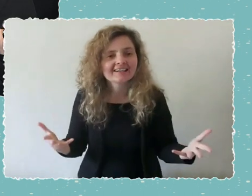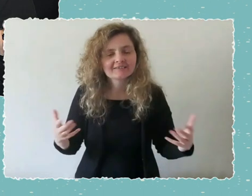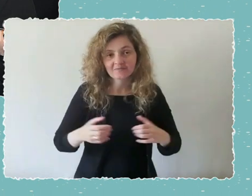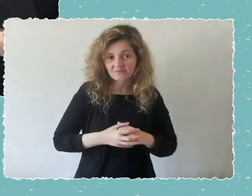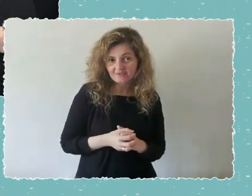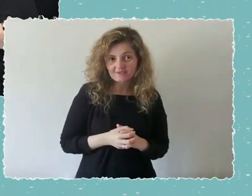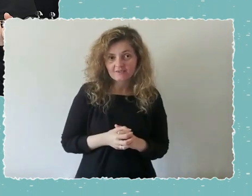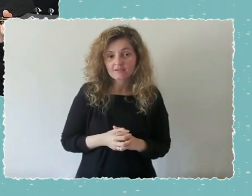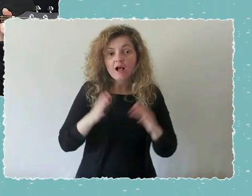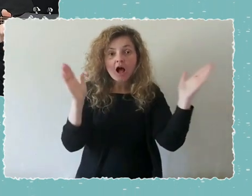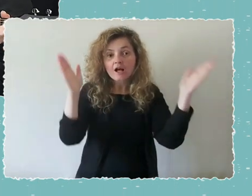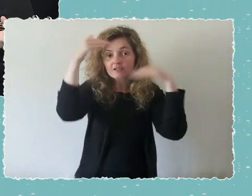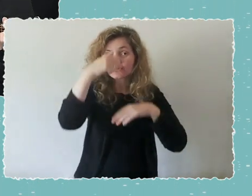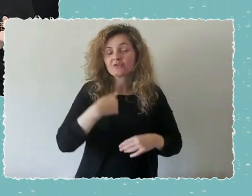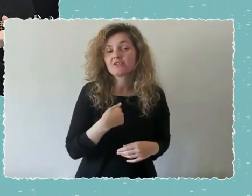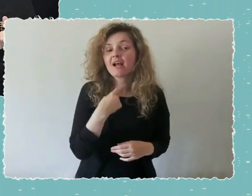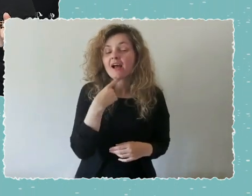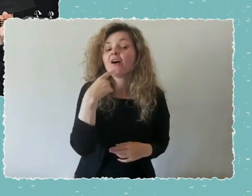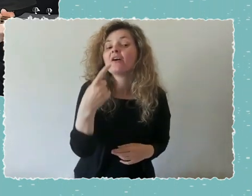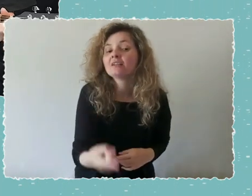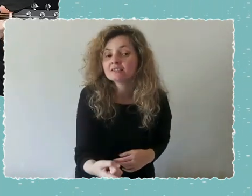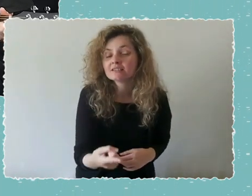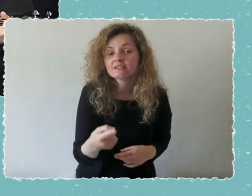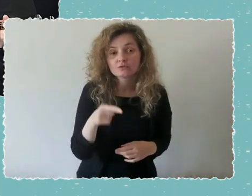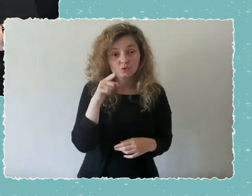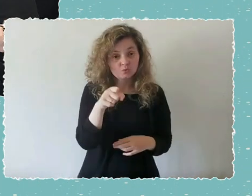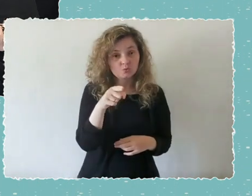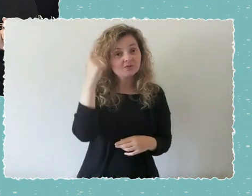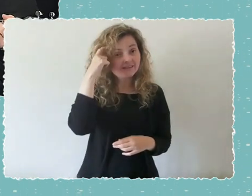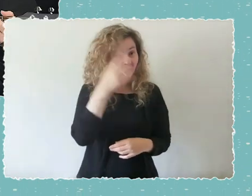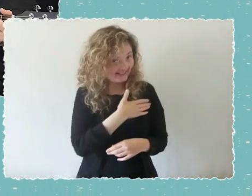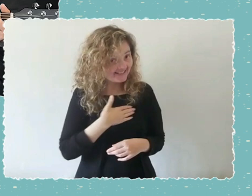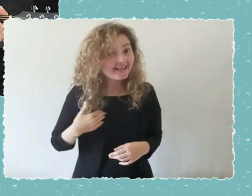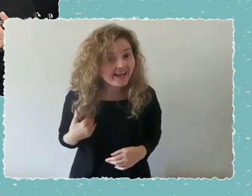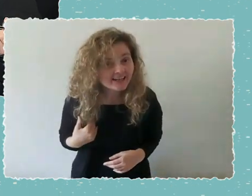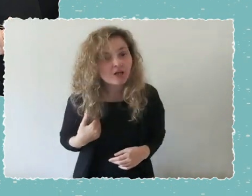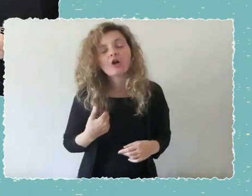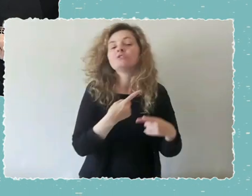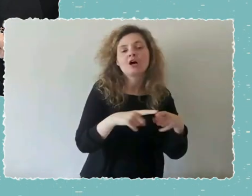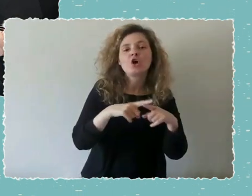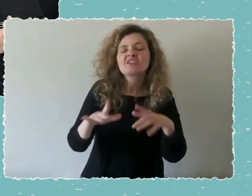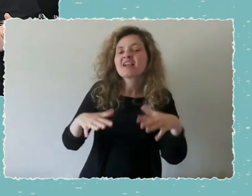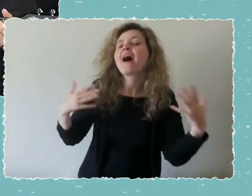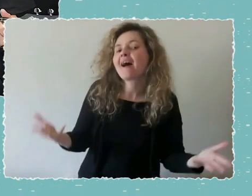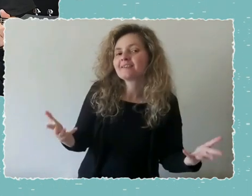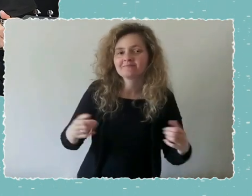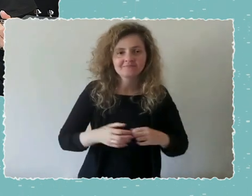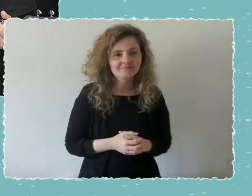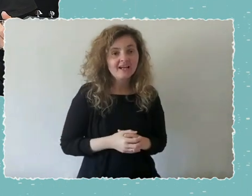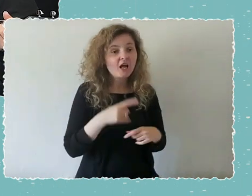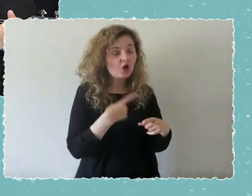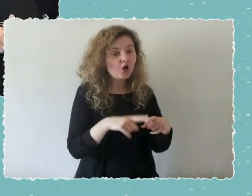é. Atende o que che eu digo, se ti o queres saber. Todo mundo. Que cousa cousiña